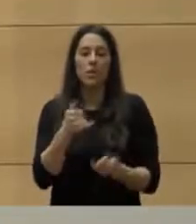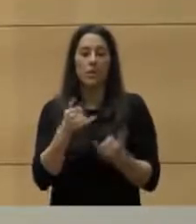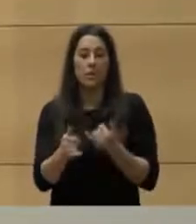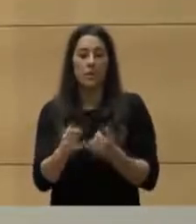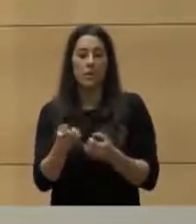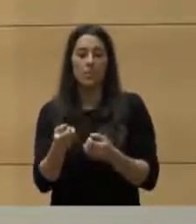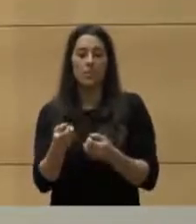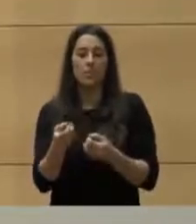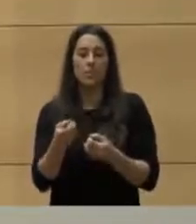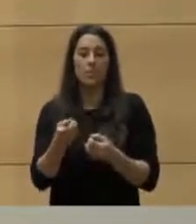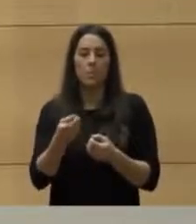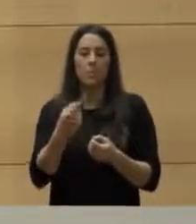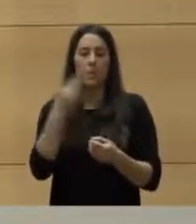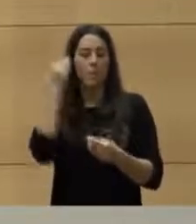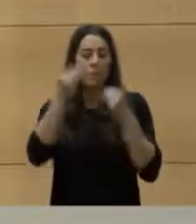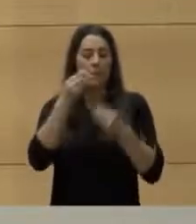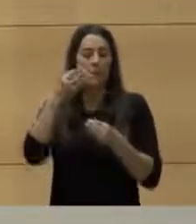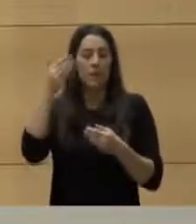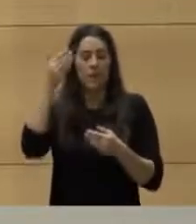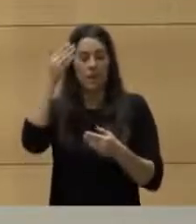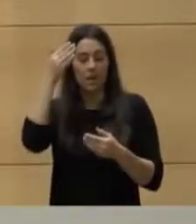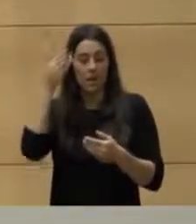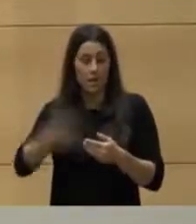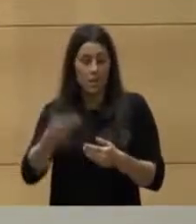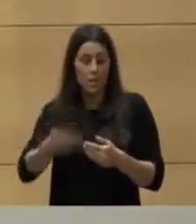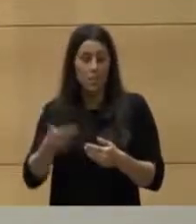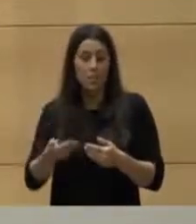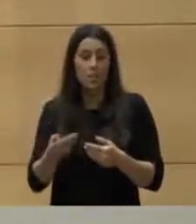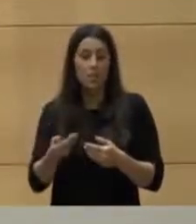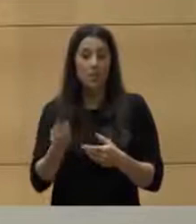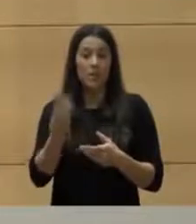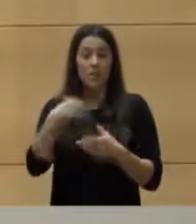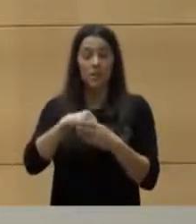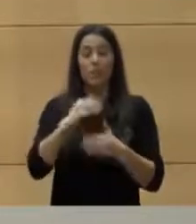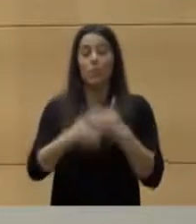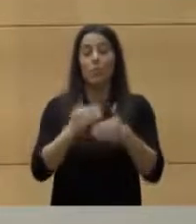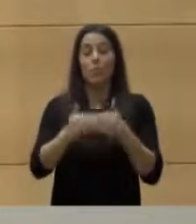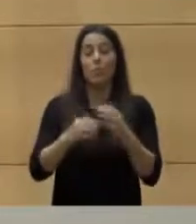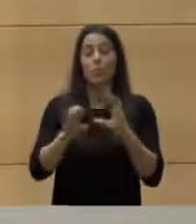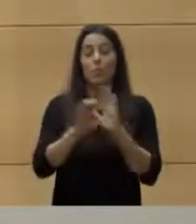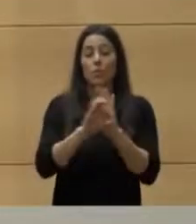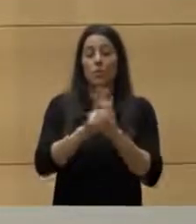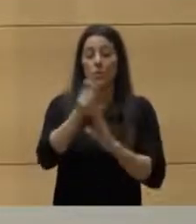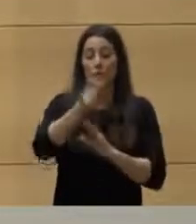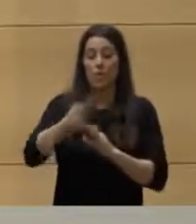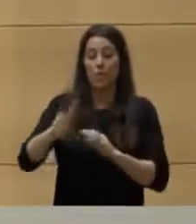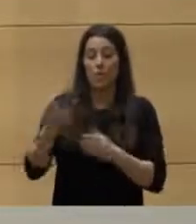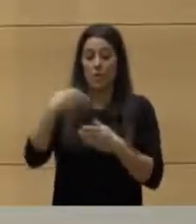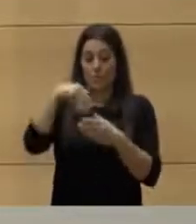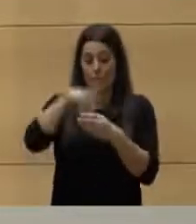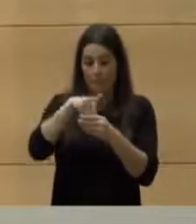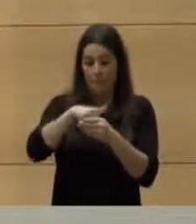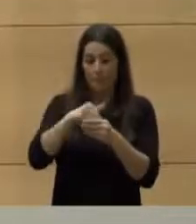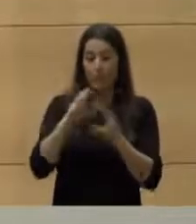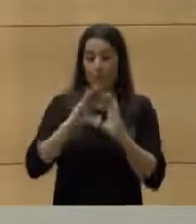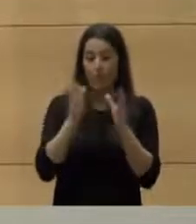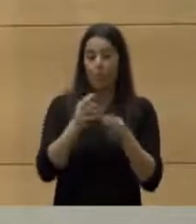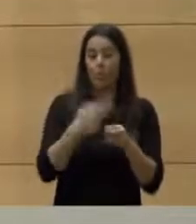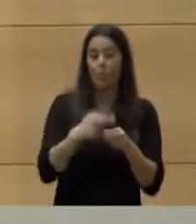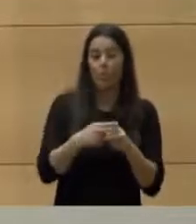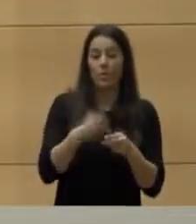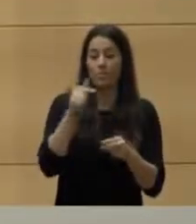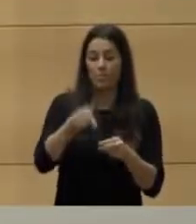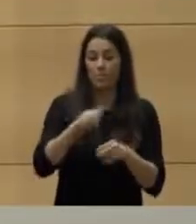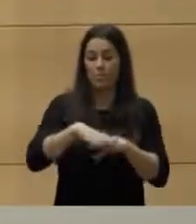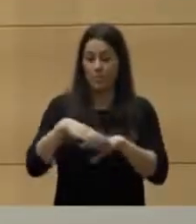de toda su militancia para que allí donde haya un militante esté el proceso constituyente, esto irá al fracaso. Si esto es